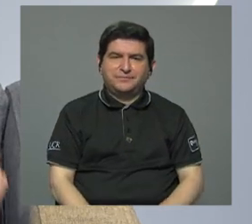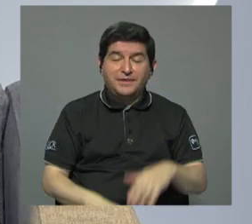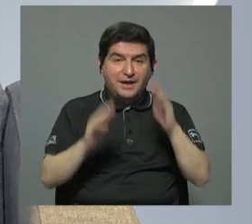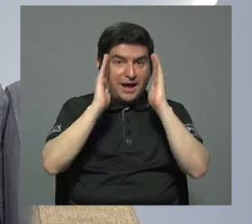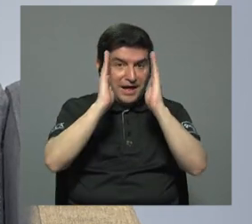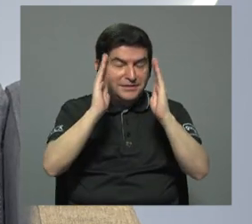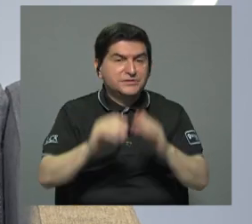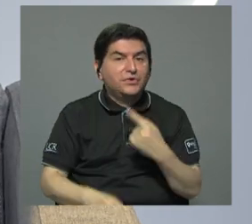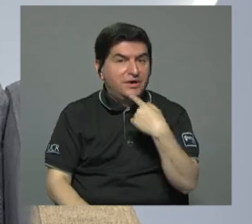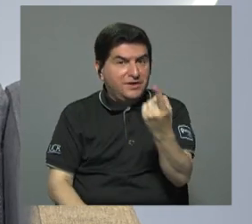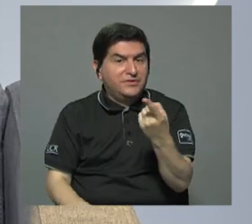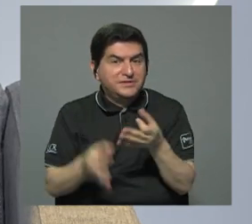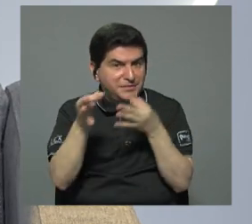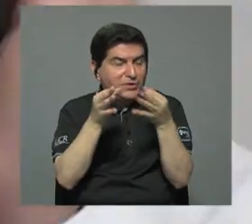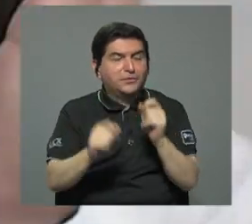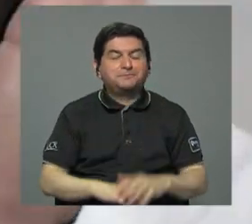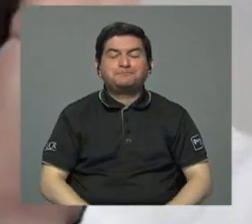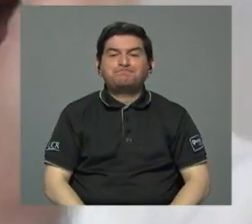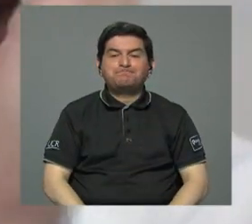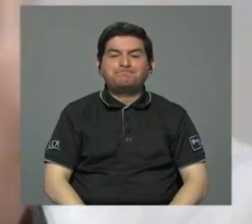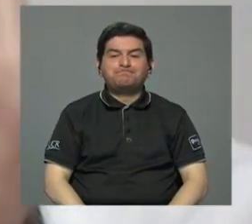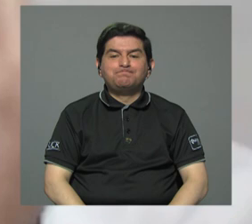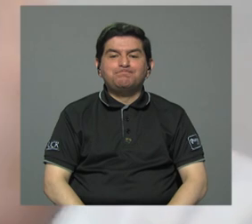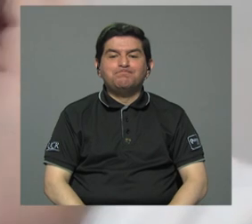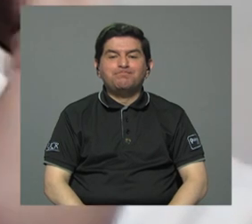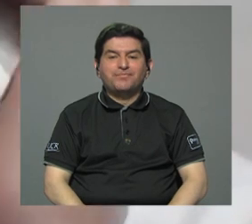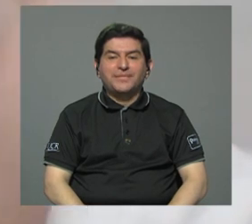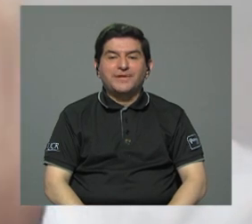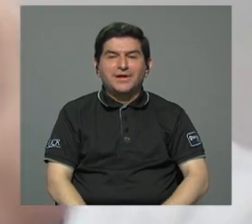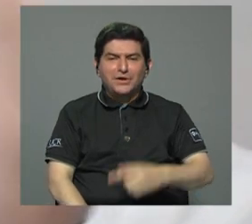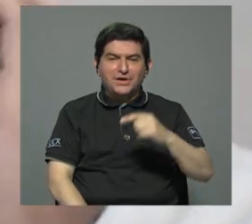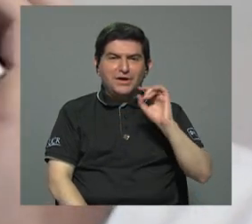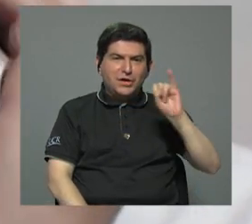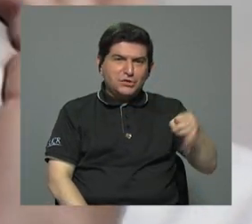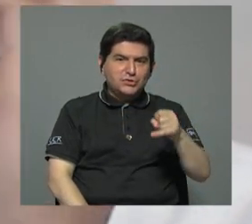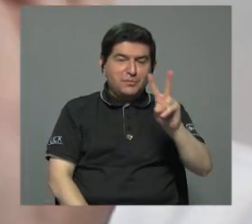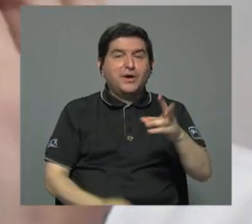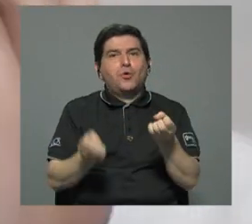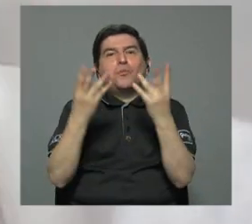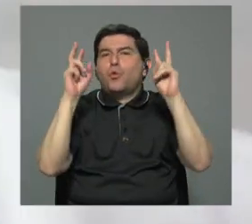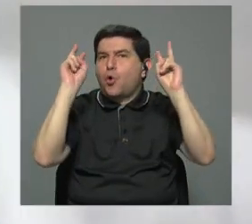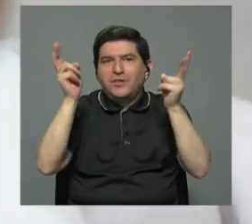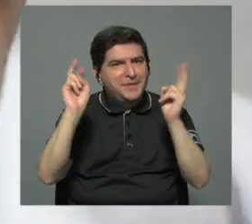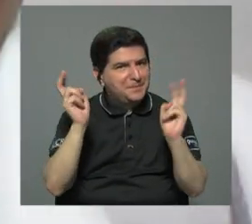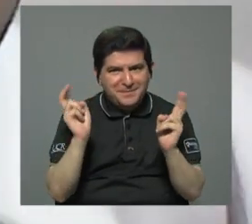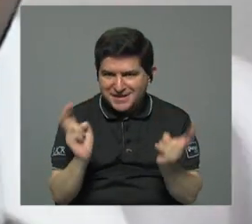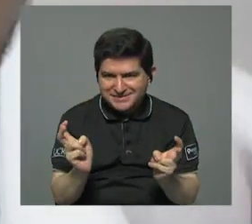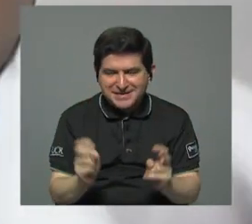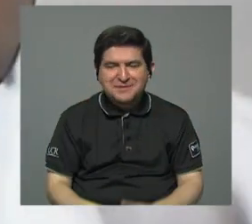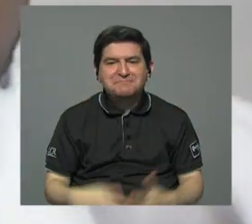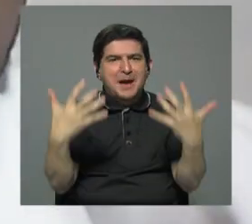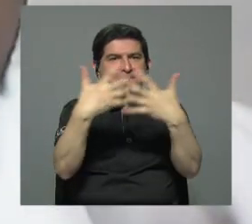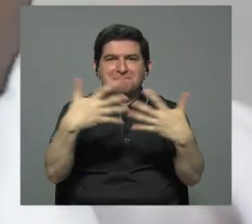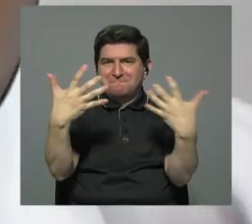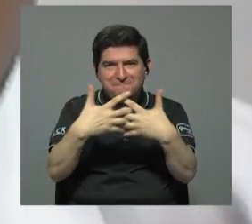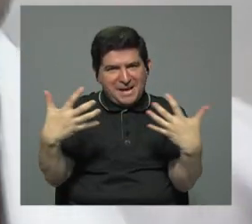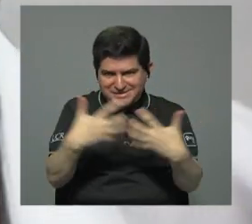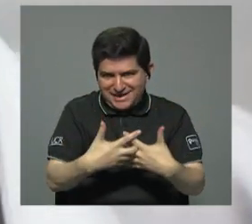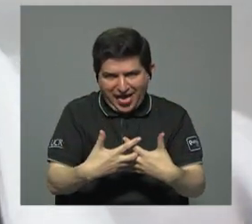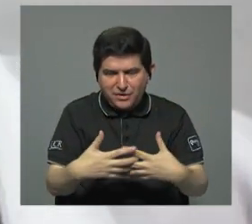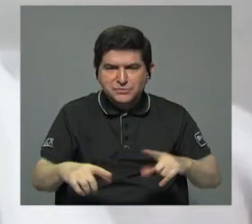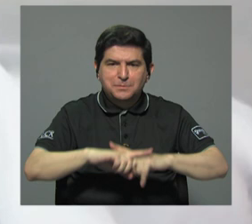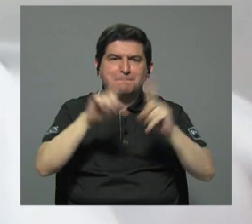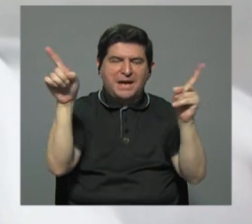escuchaba los argumentos. Sí, bueno, John tocó demasiados temas, es una mezcolanza ahí, pero vamos